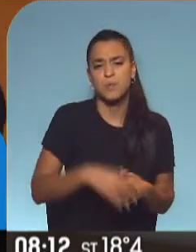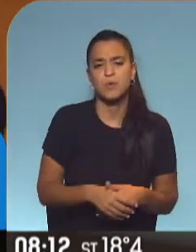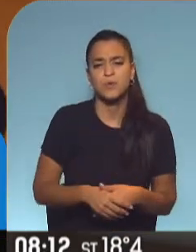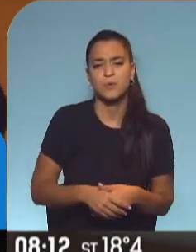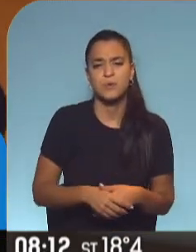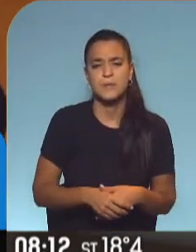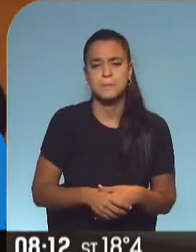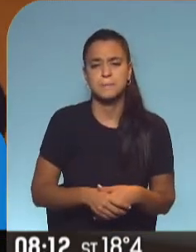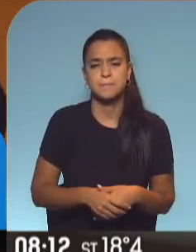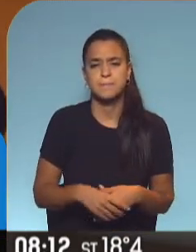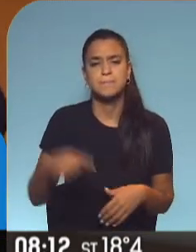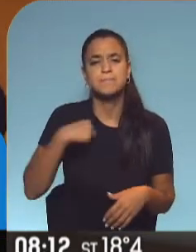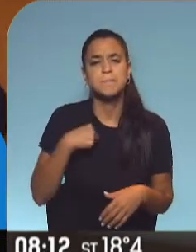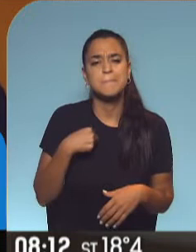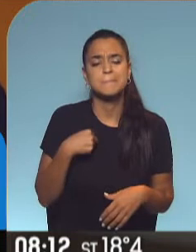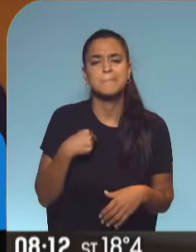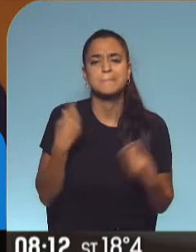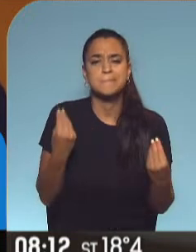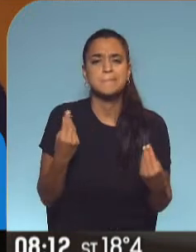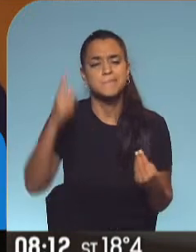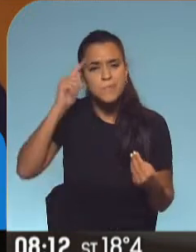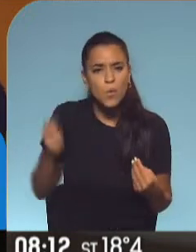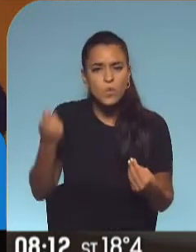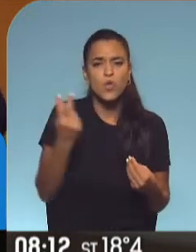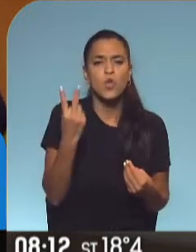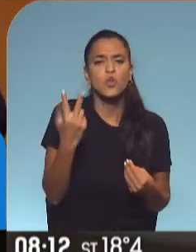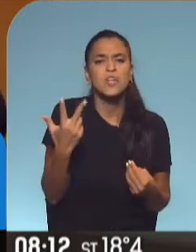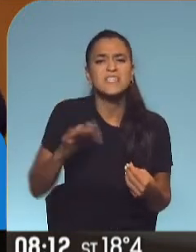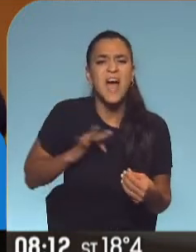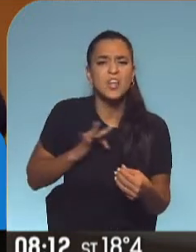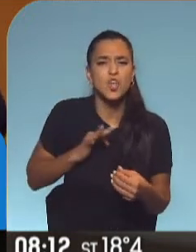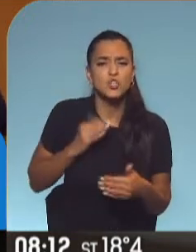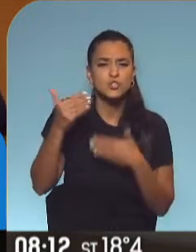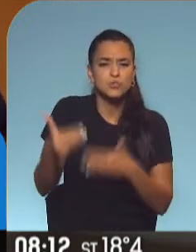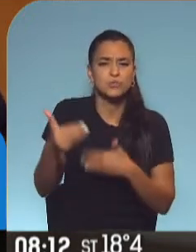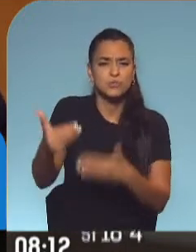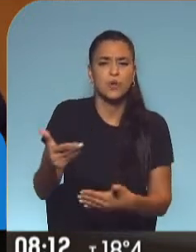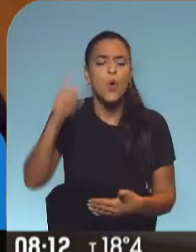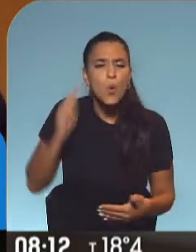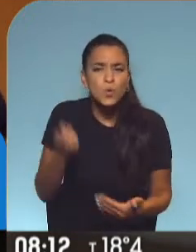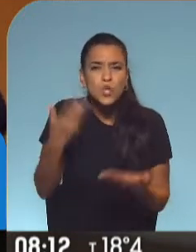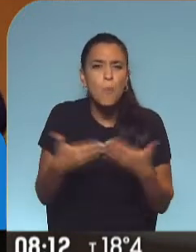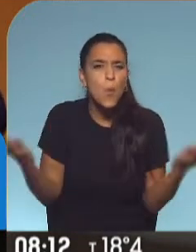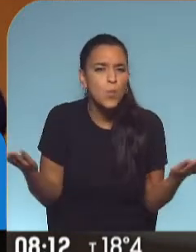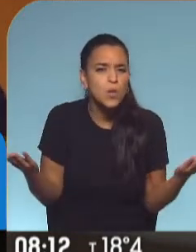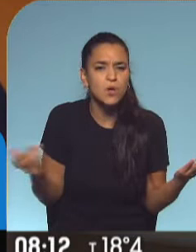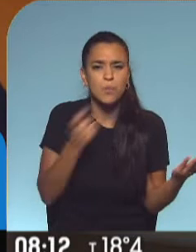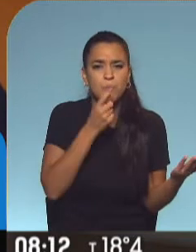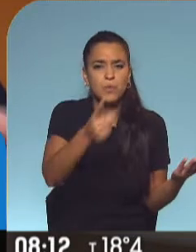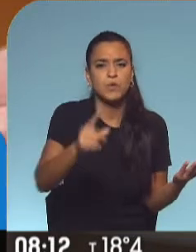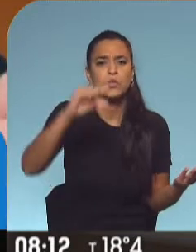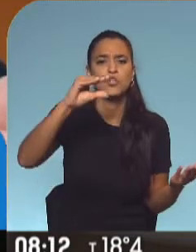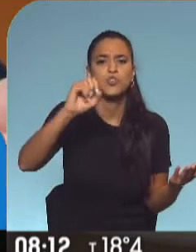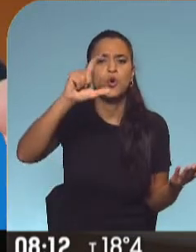yo todavía no puedo concebir que tengamos juicios que duren 2 o 3 años. Juicios públicos. Vamos a un caso, el caso